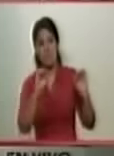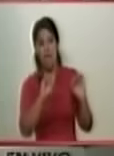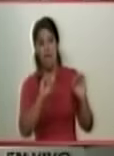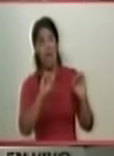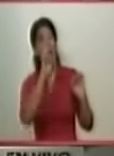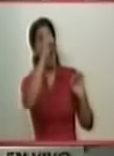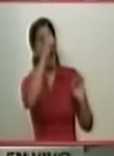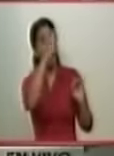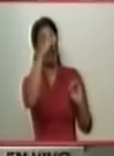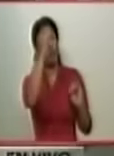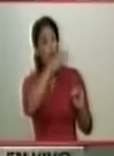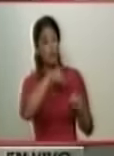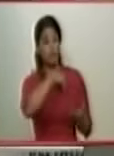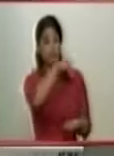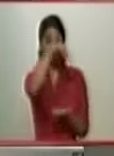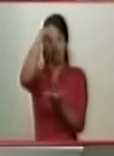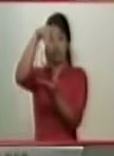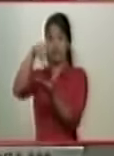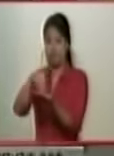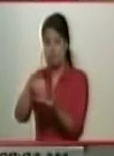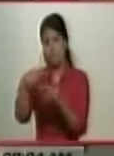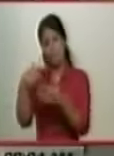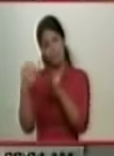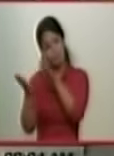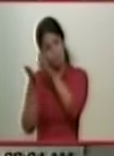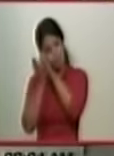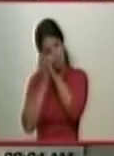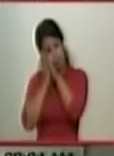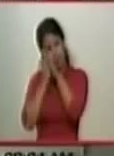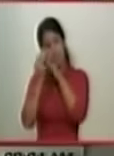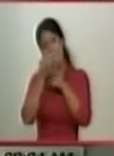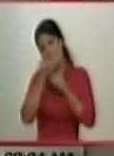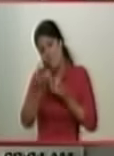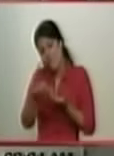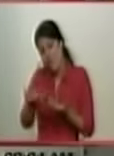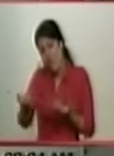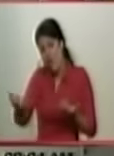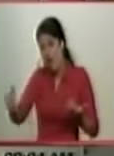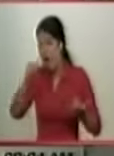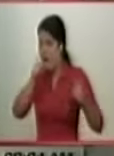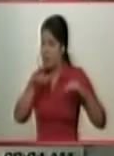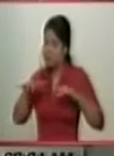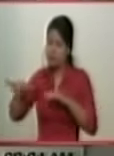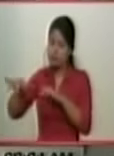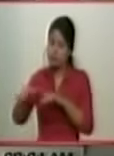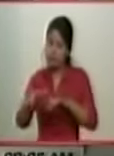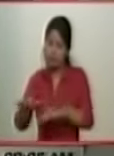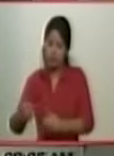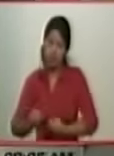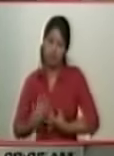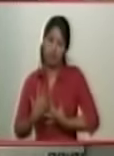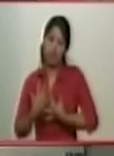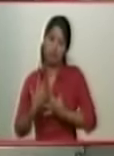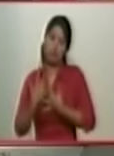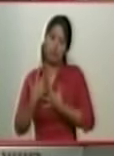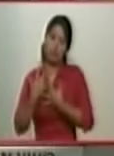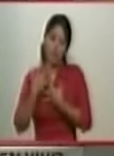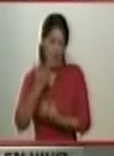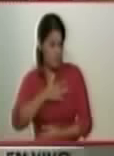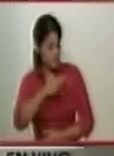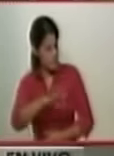pastos, me ha conducido junto a unas aguas que restauran y recrean. Convirtió a mi